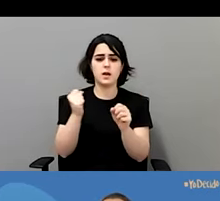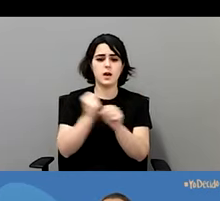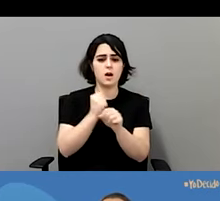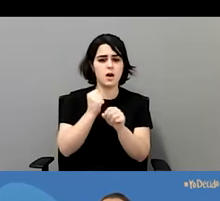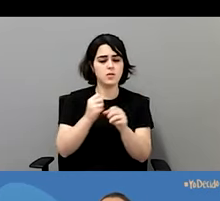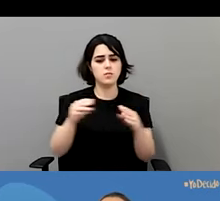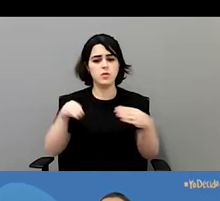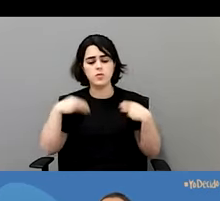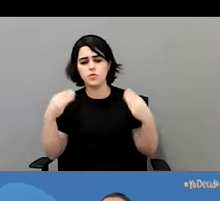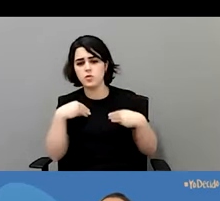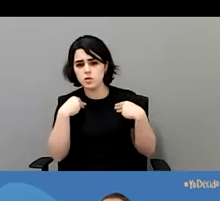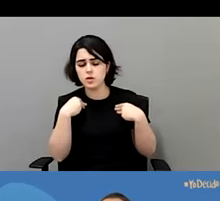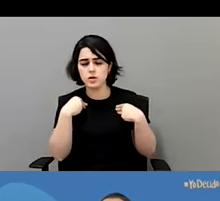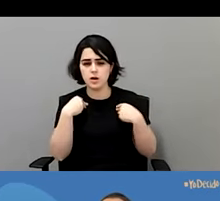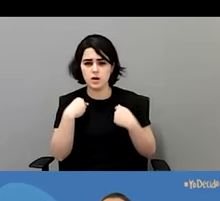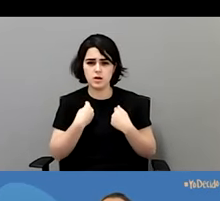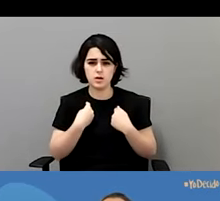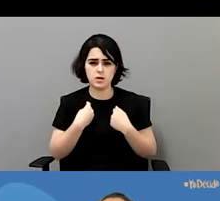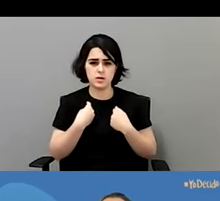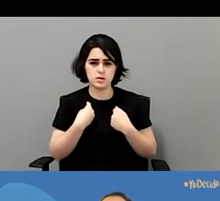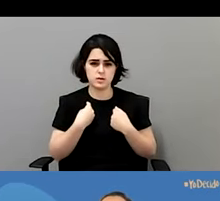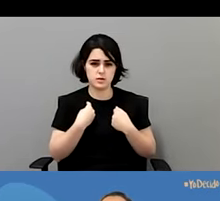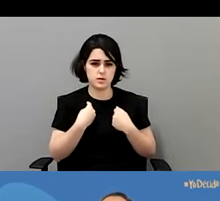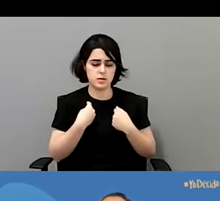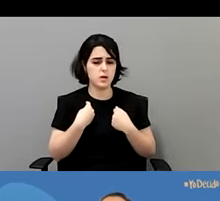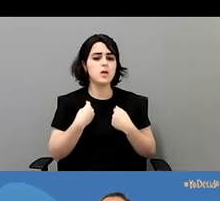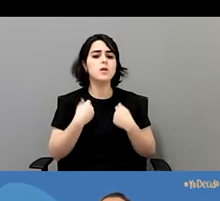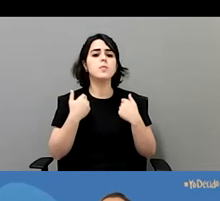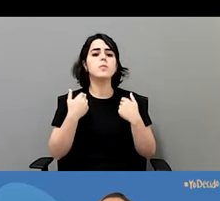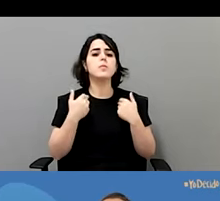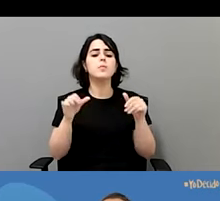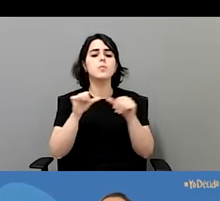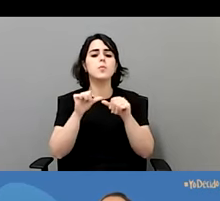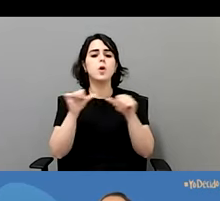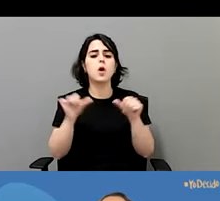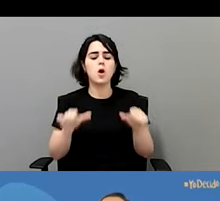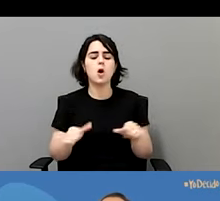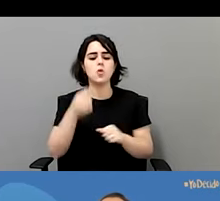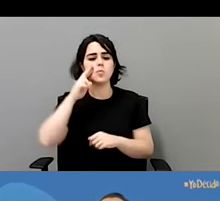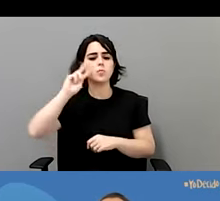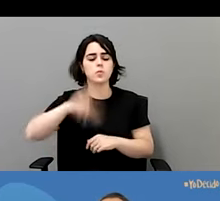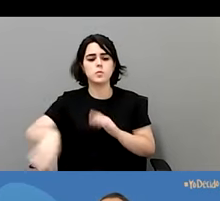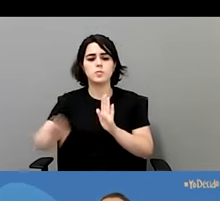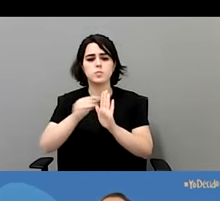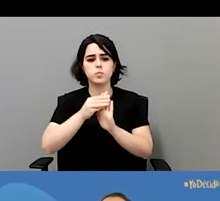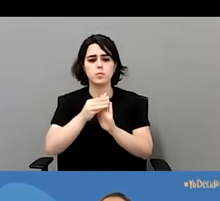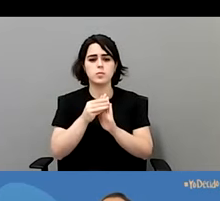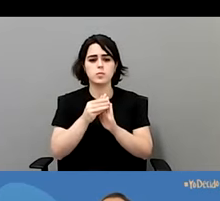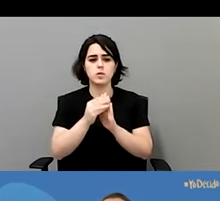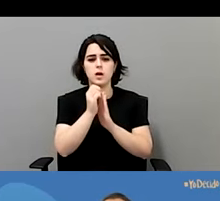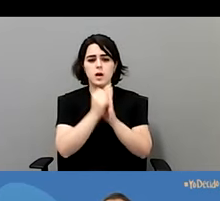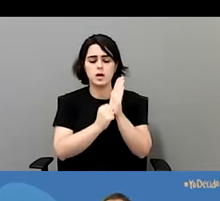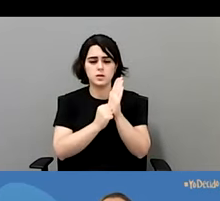de un derecho ya reconocido y recogido en el